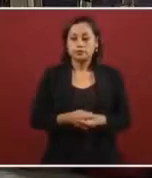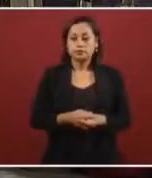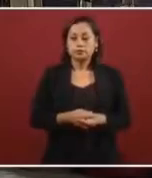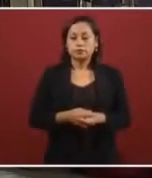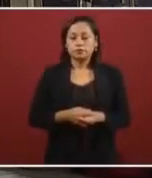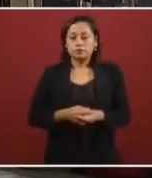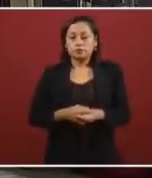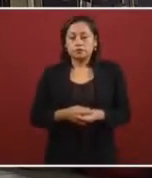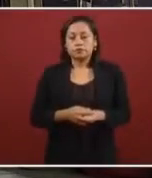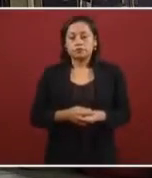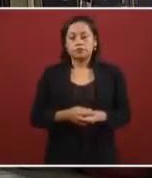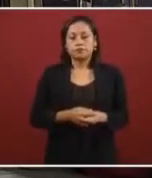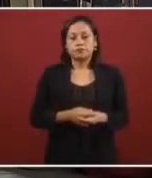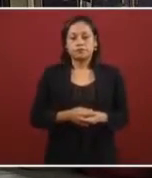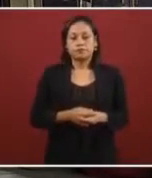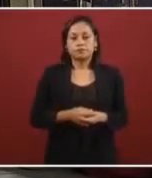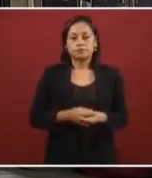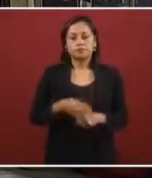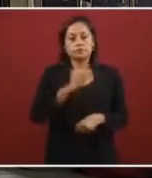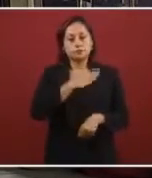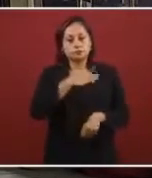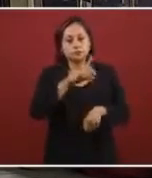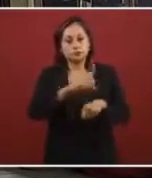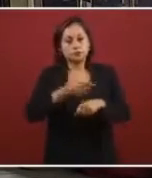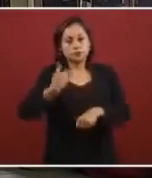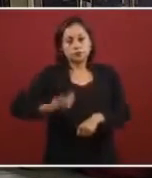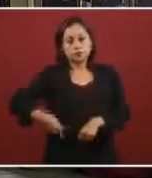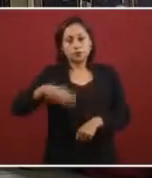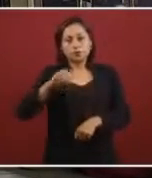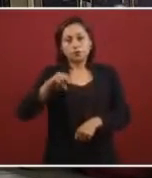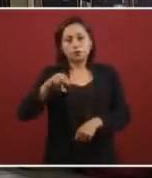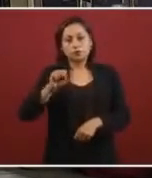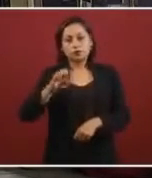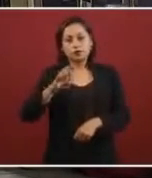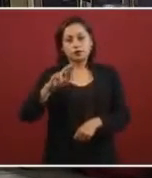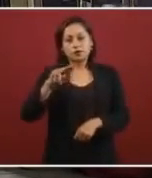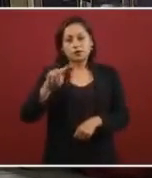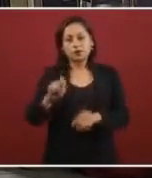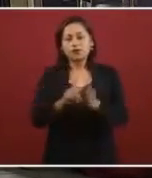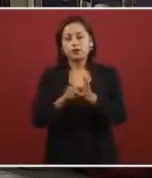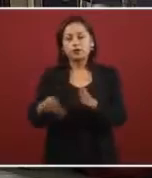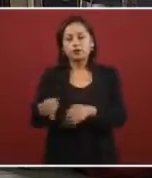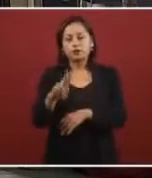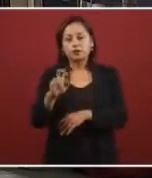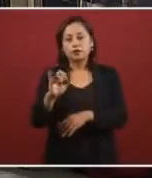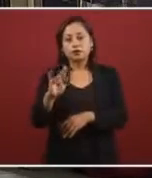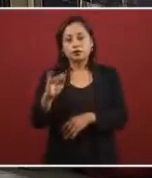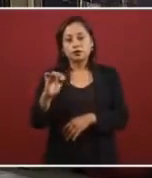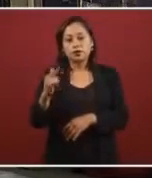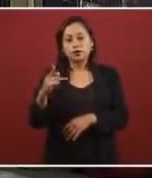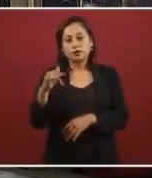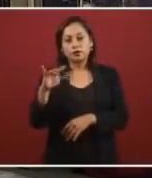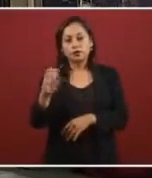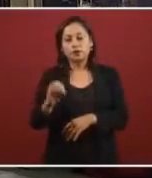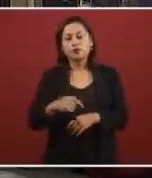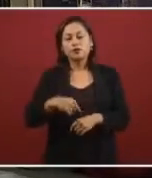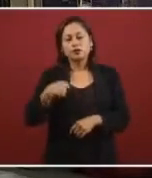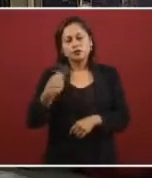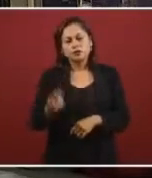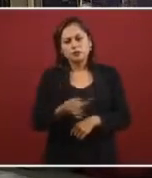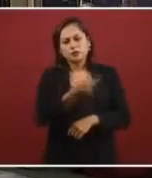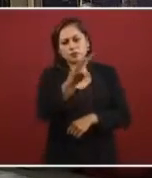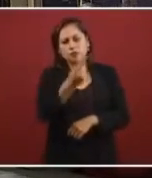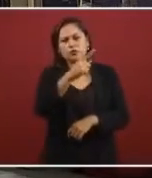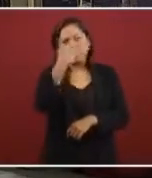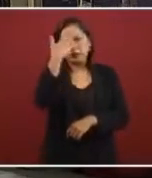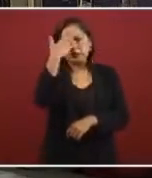Buenos días. Hello. Buenos días, Montserrat Sánchez de Reporte Índigo. She's from Indigo, si ya tienen Sanchez. confirmado y cómo lo hicieron que